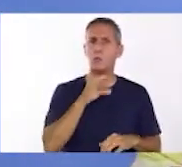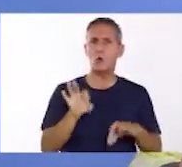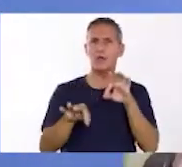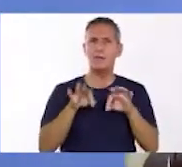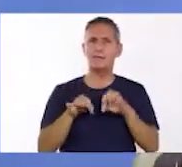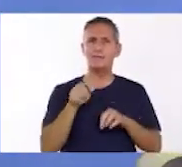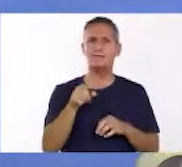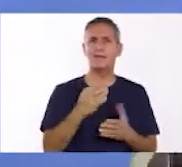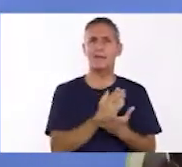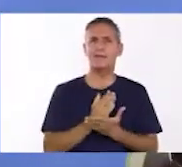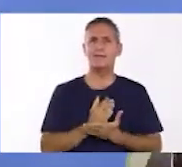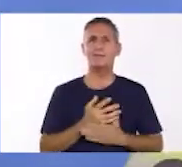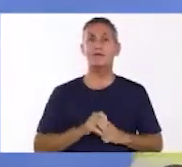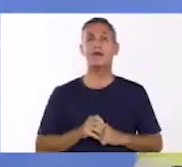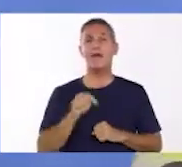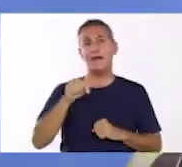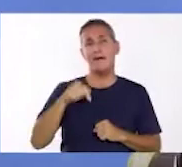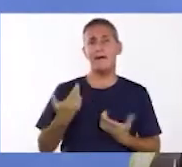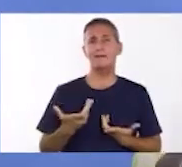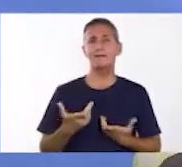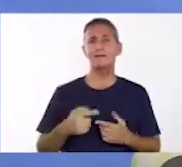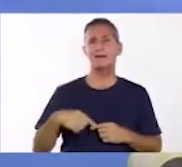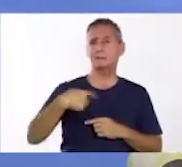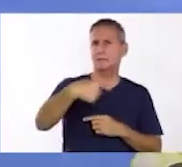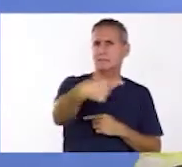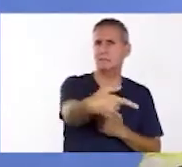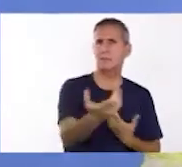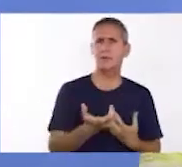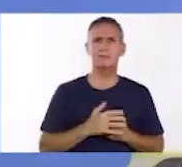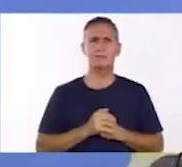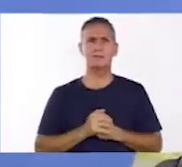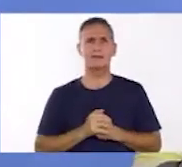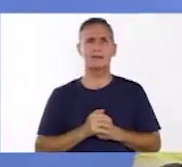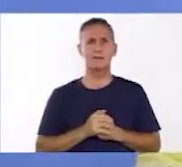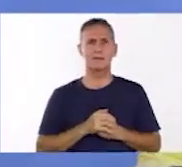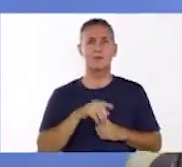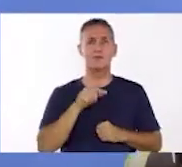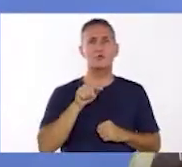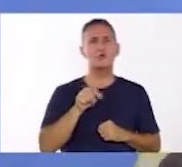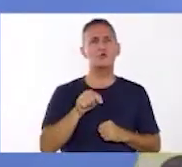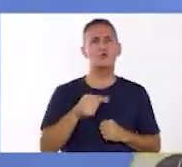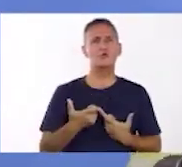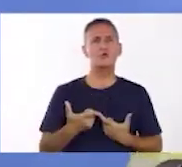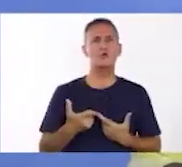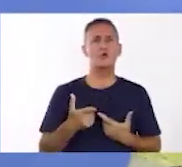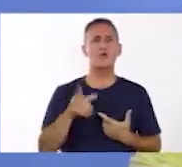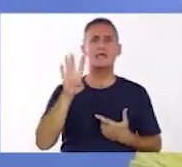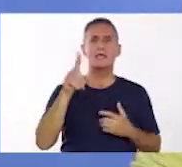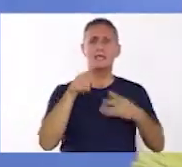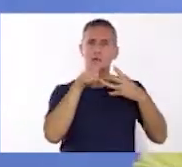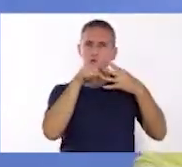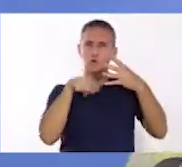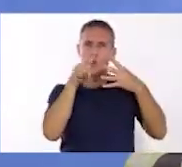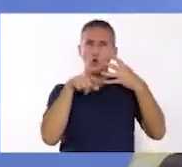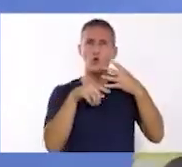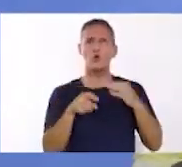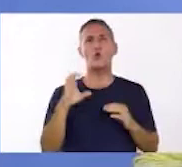estudio. Aquí vamos a sistematizar lo que es estos 4